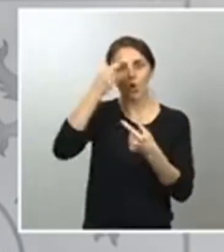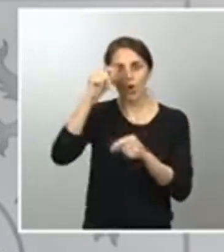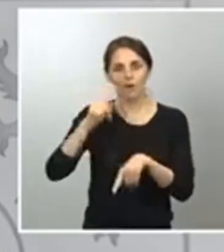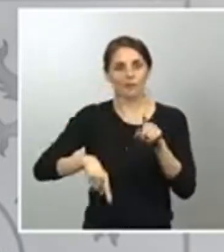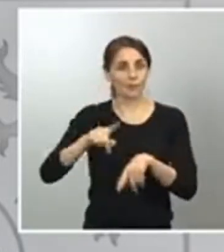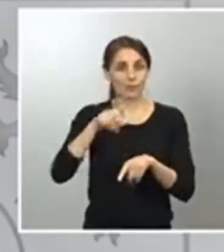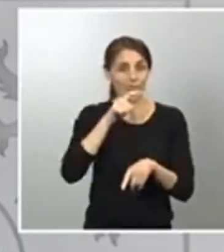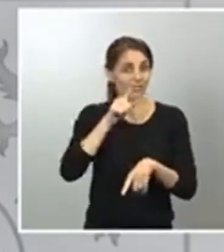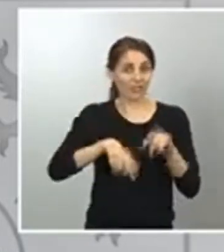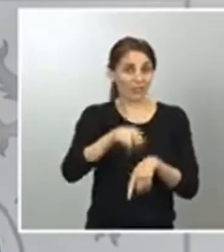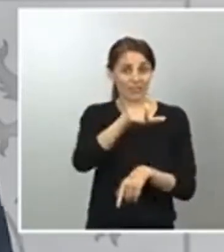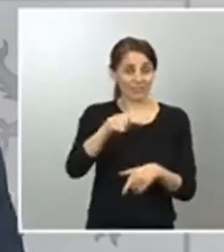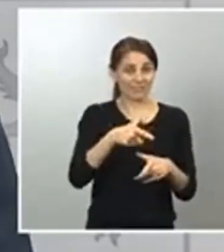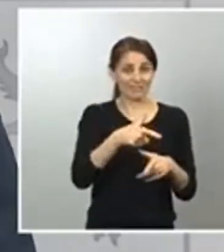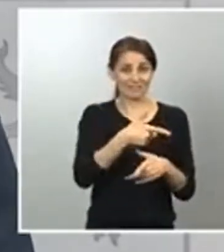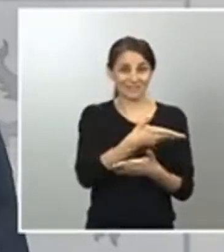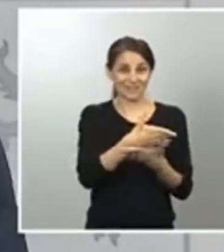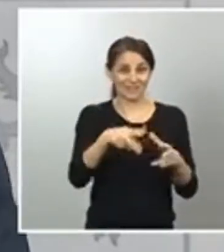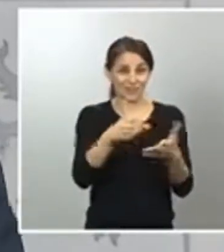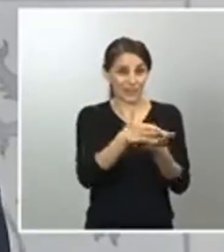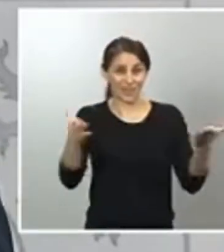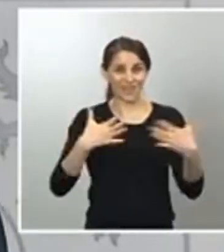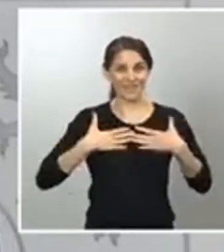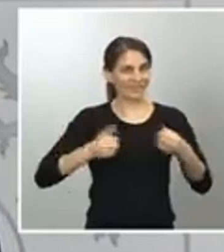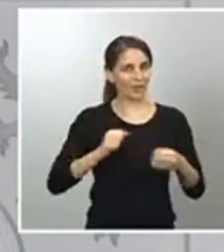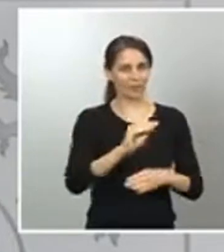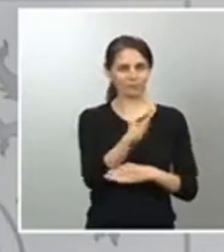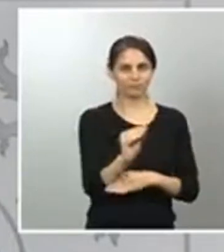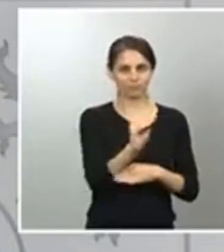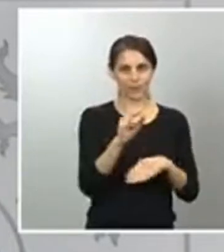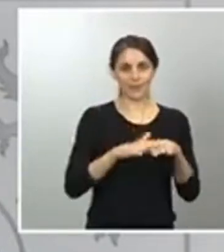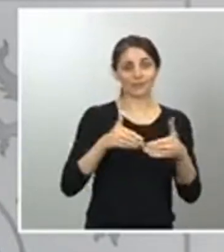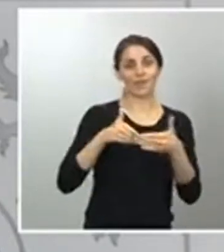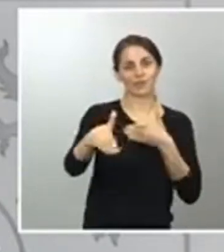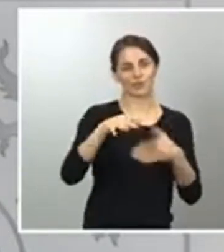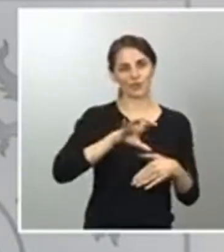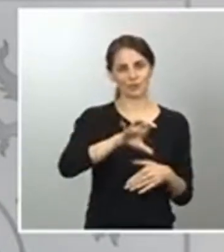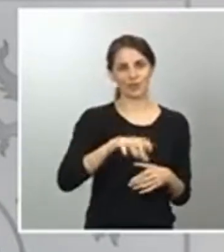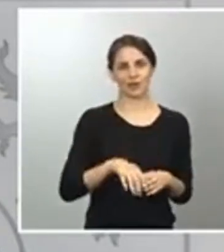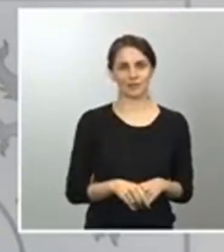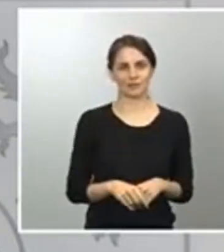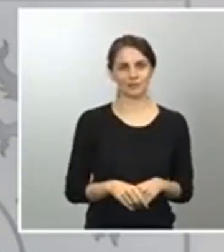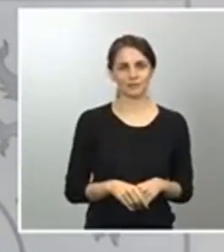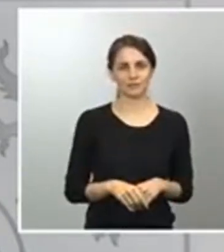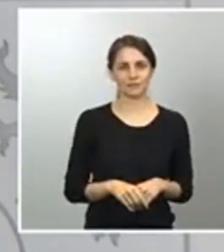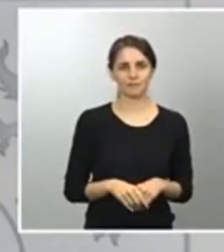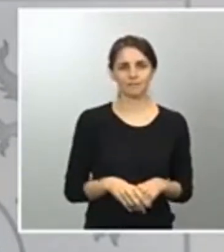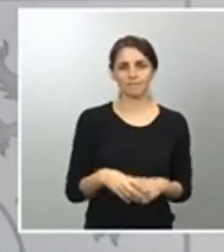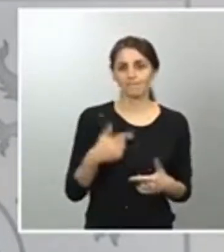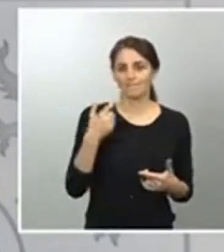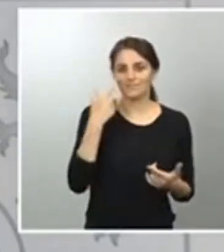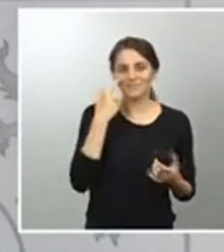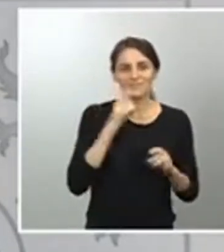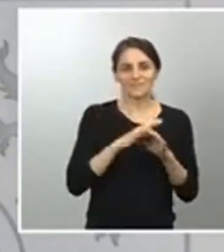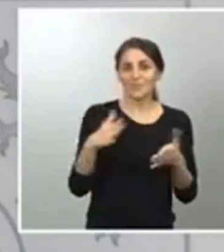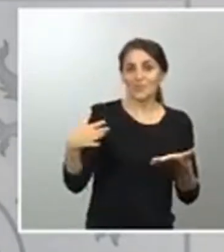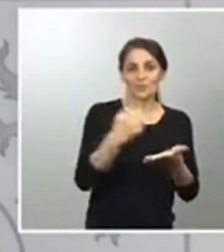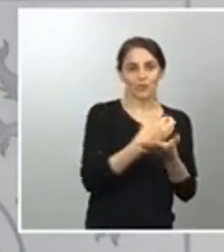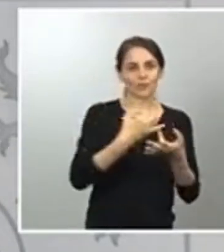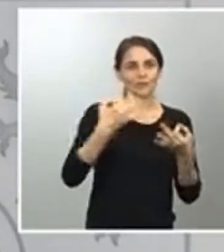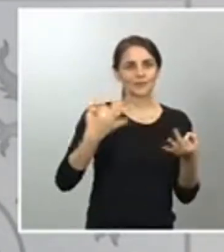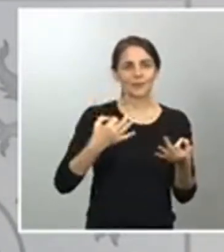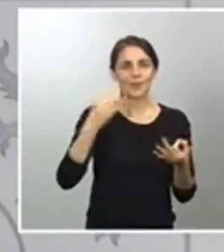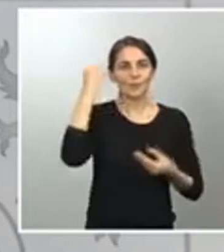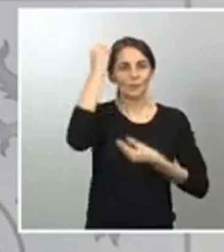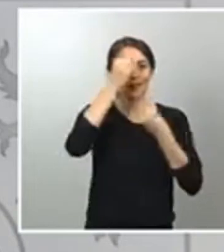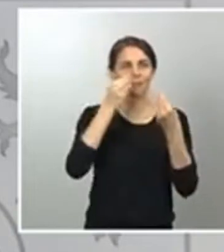país. En estos días no hay nadie que no piense en lo que hará cuando lleguemos al final de este descenso,